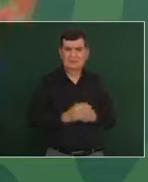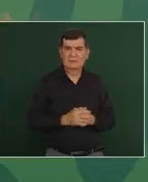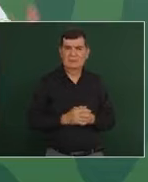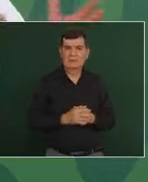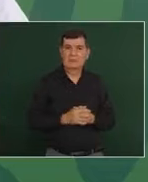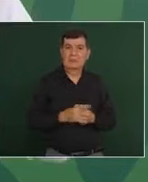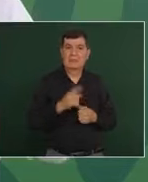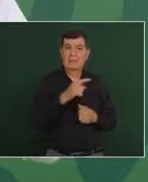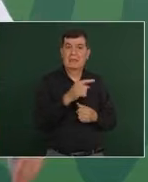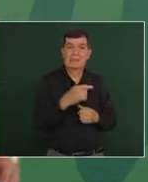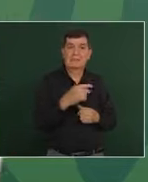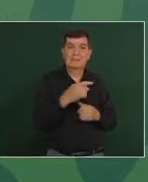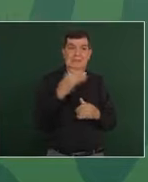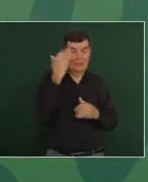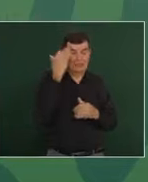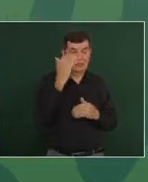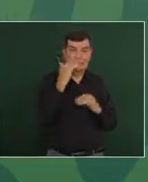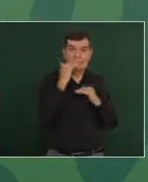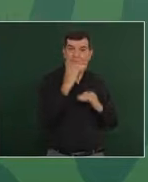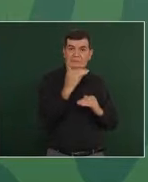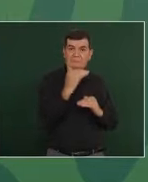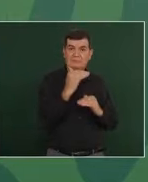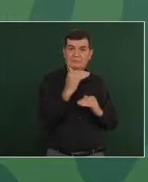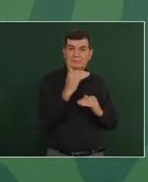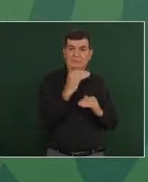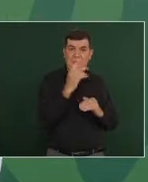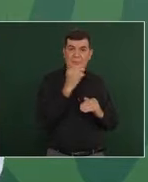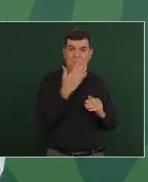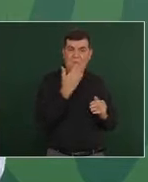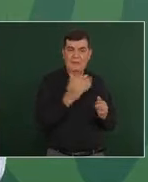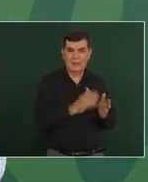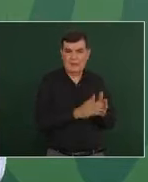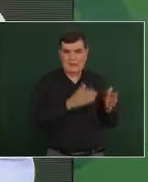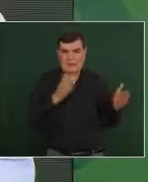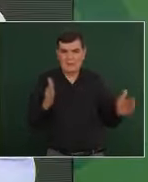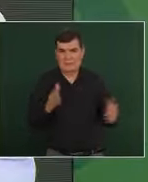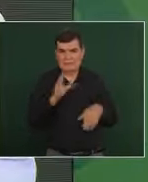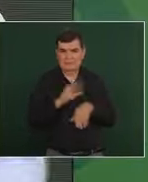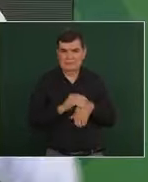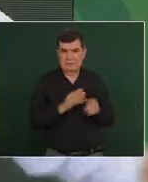¿Se vence el plazo? Ah, no le otorgan la ampliación.